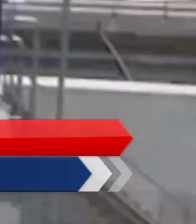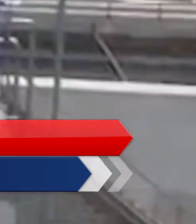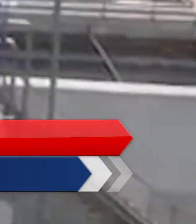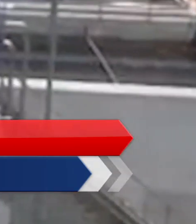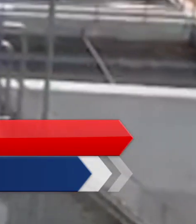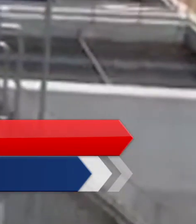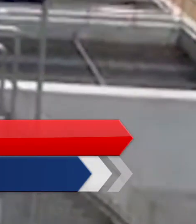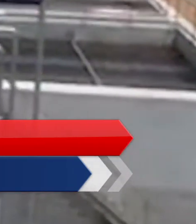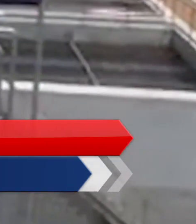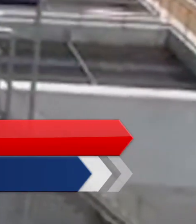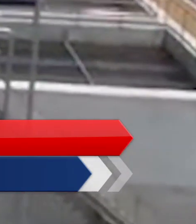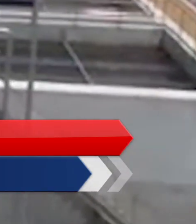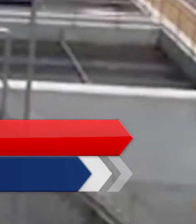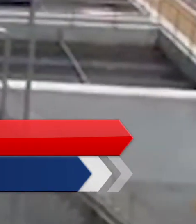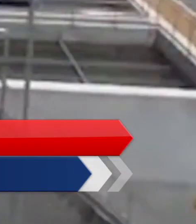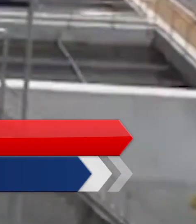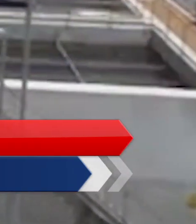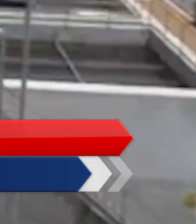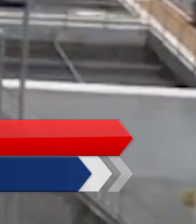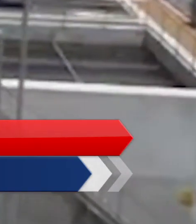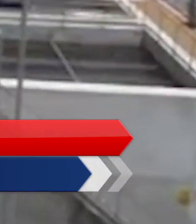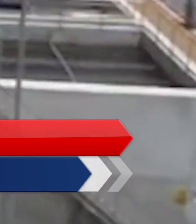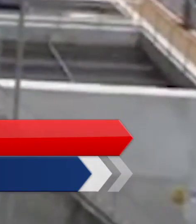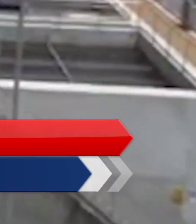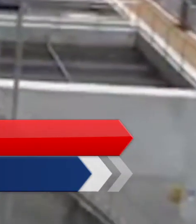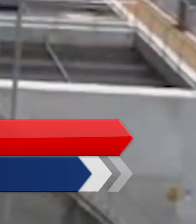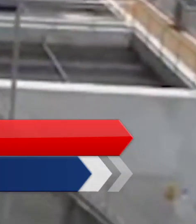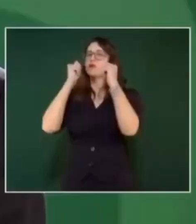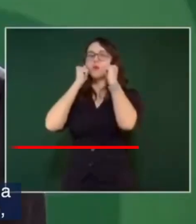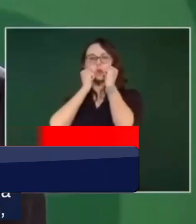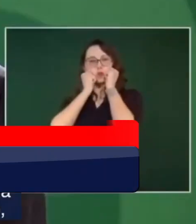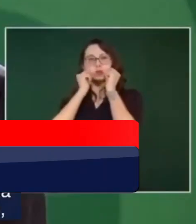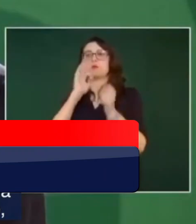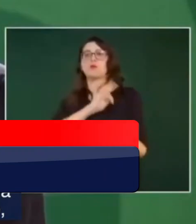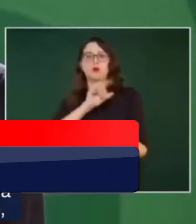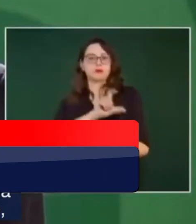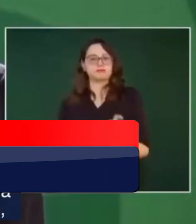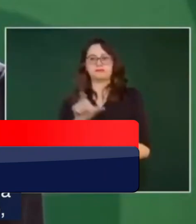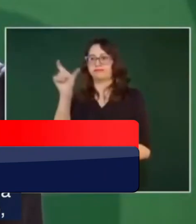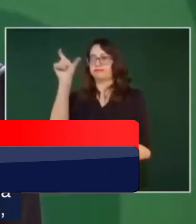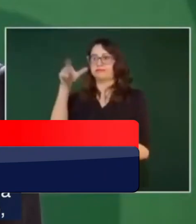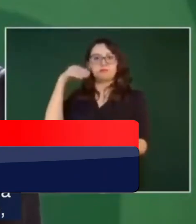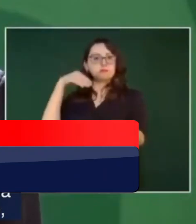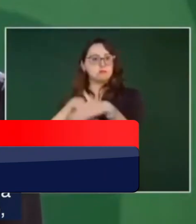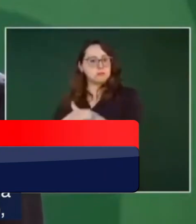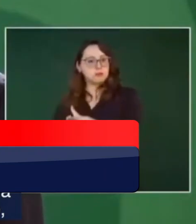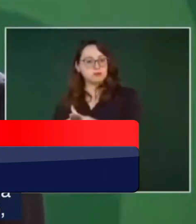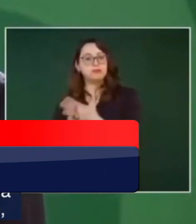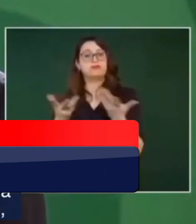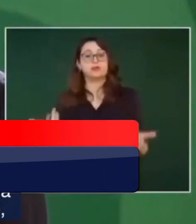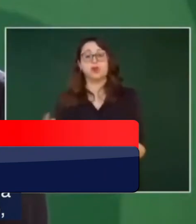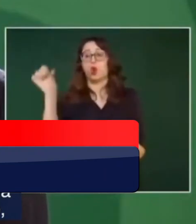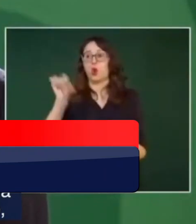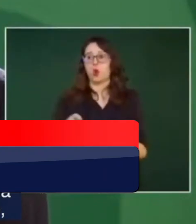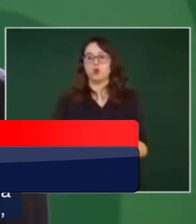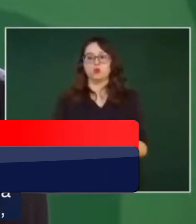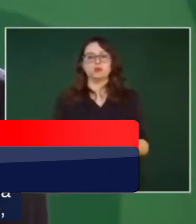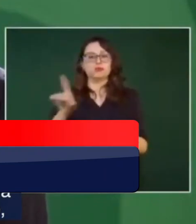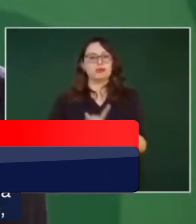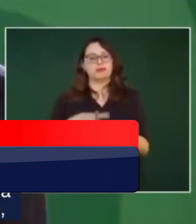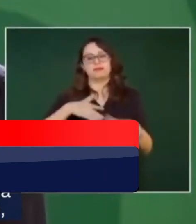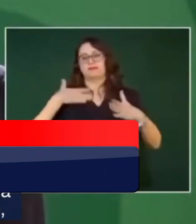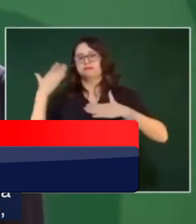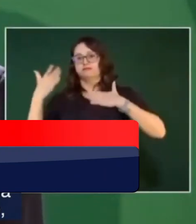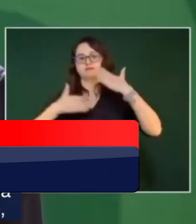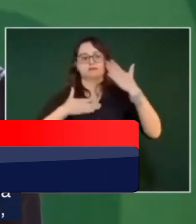este es un proyecto único en el país y que podrá resolver los problemas de suministro. El día de hoy, gracias al espíritu de concordia y